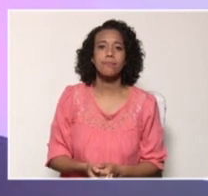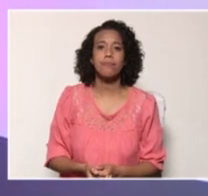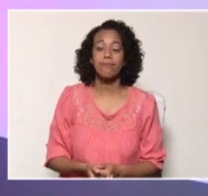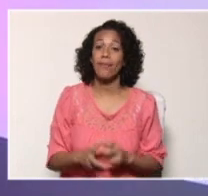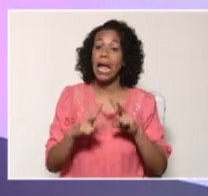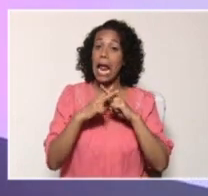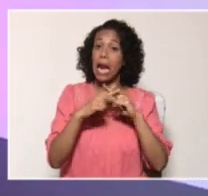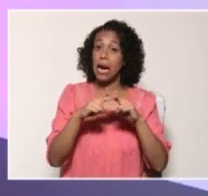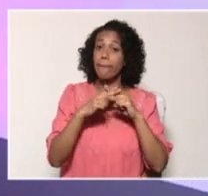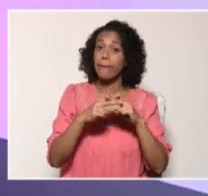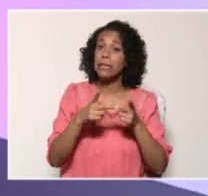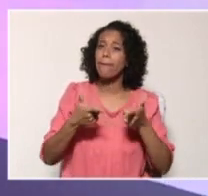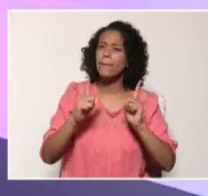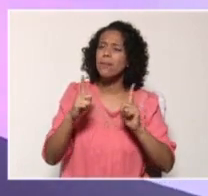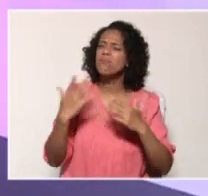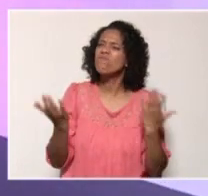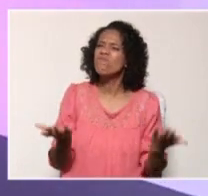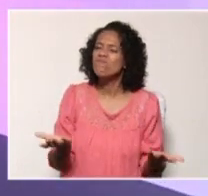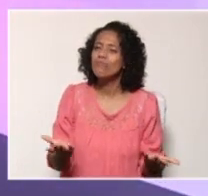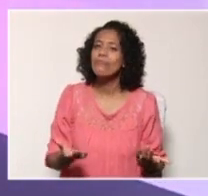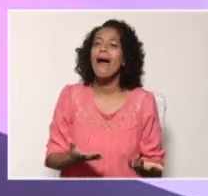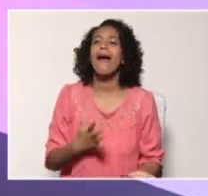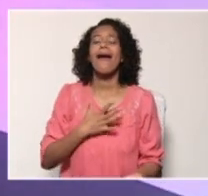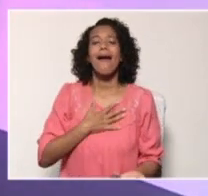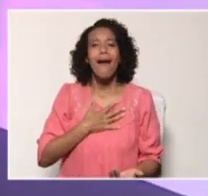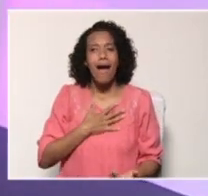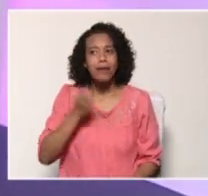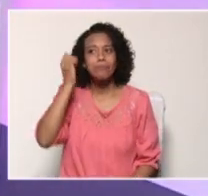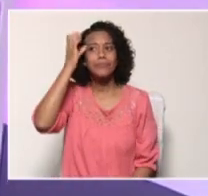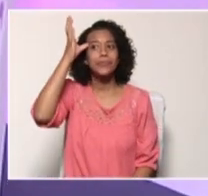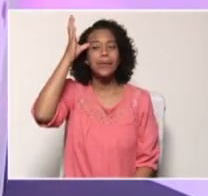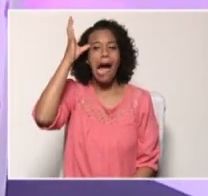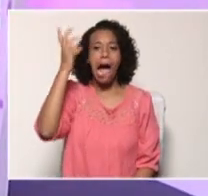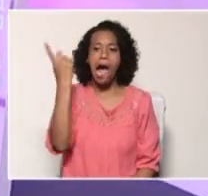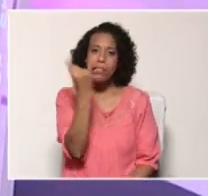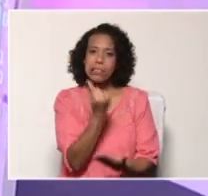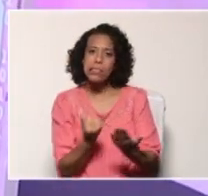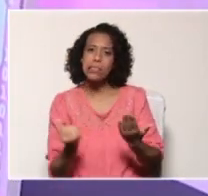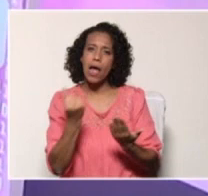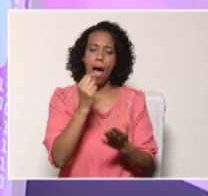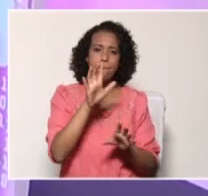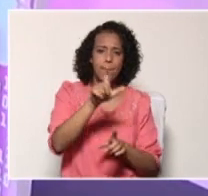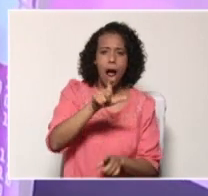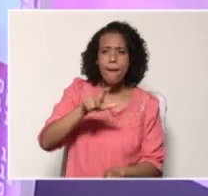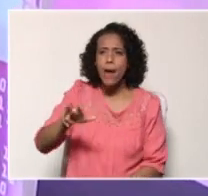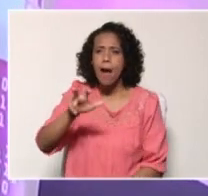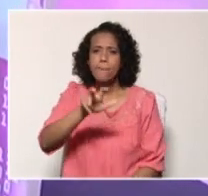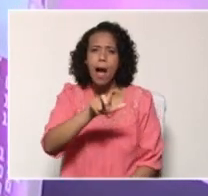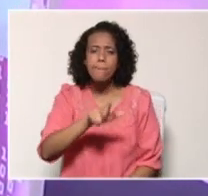Esta herramienta nos permite potenciar nuestras habilidades y destrezas